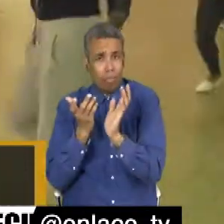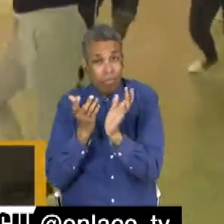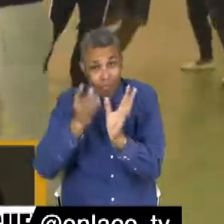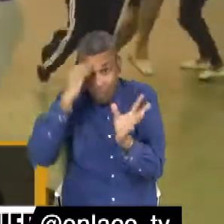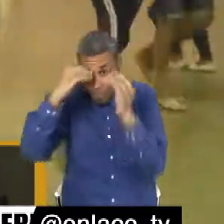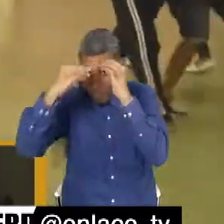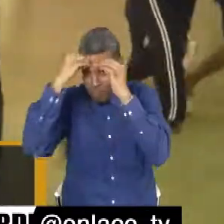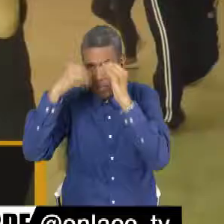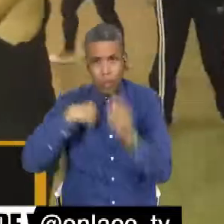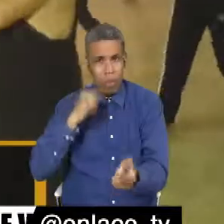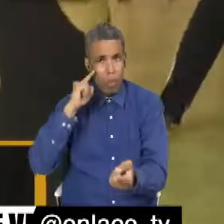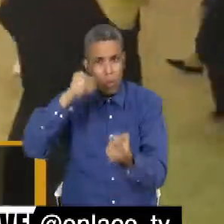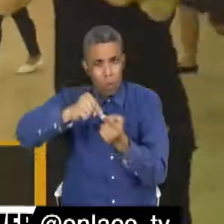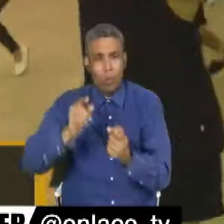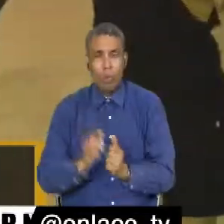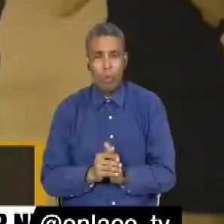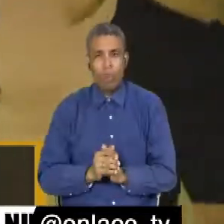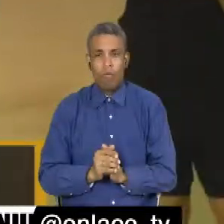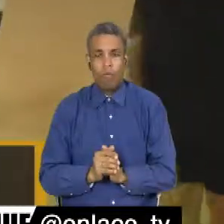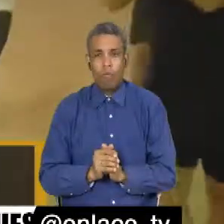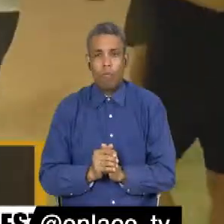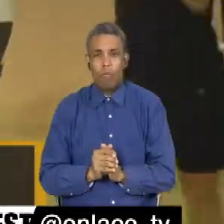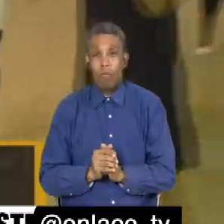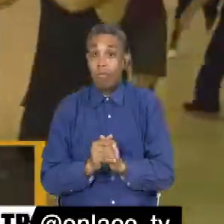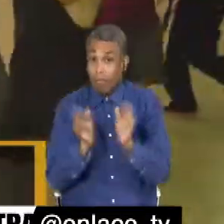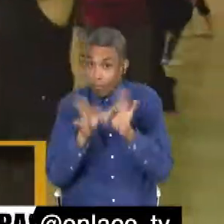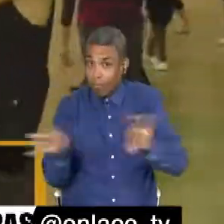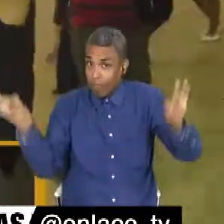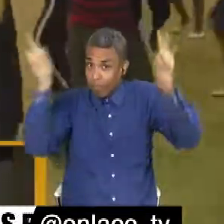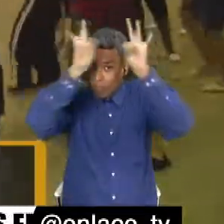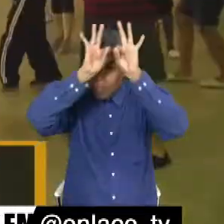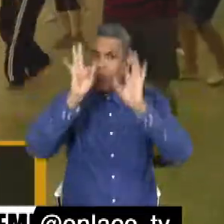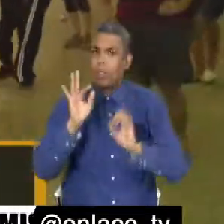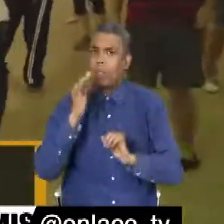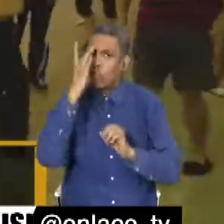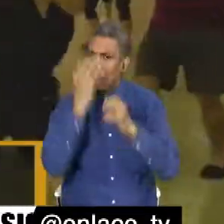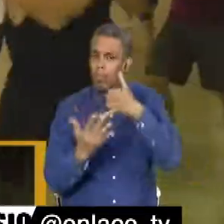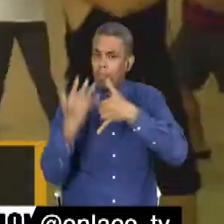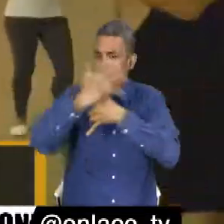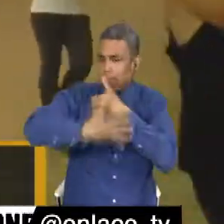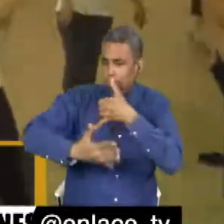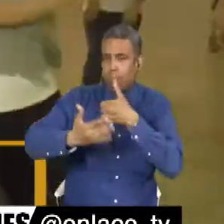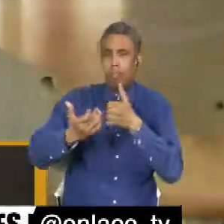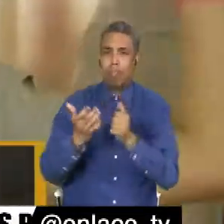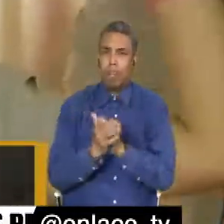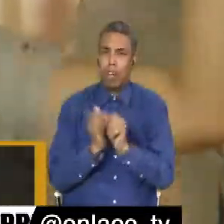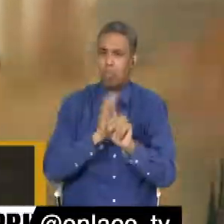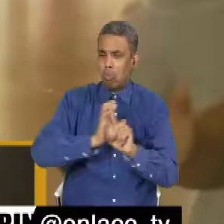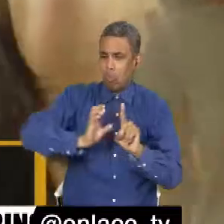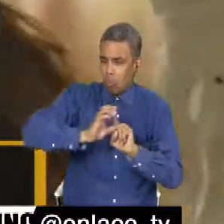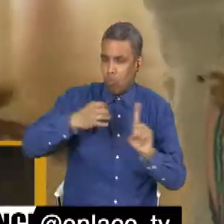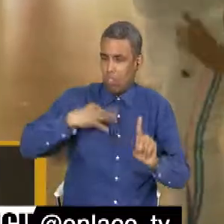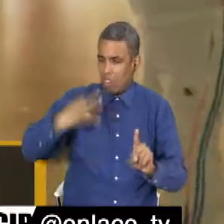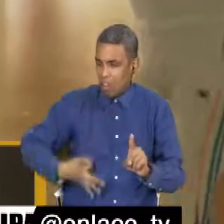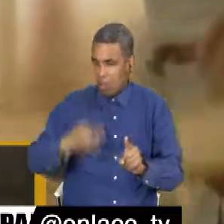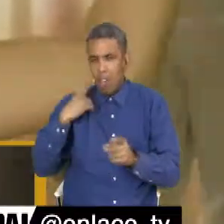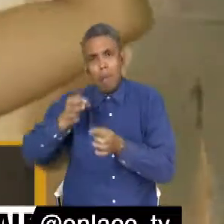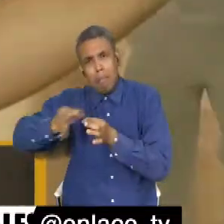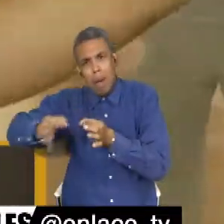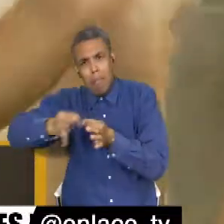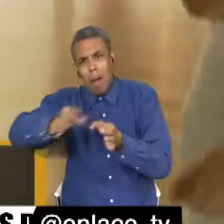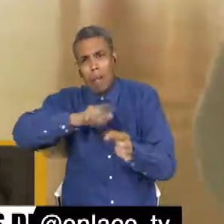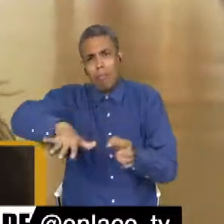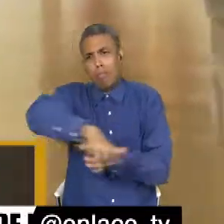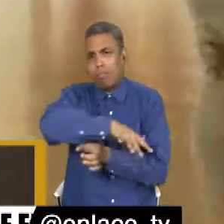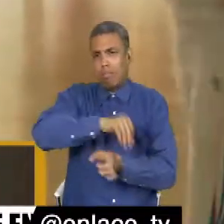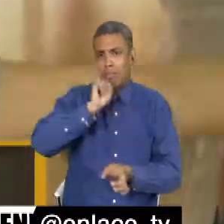Entonces estos espacios son muy importantes para el país, para la cultura de la región, y en este momento en